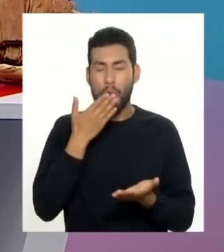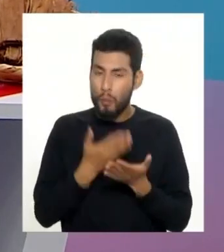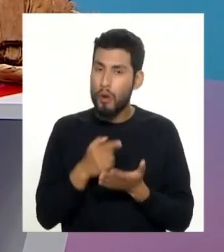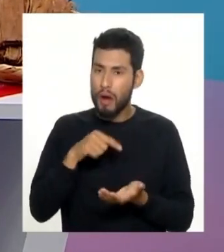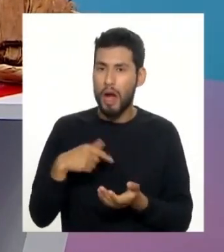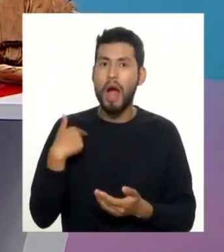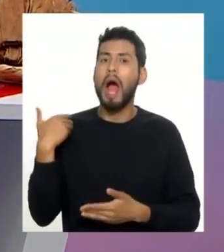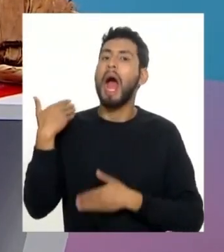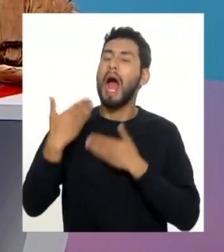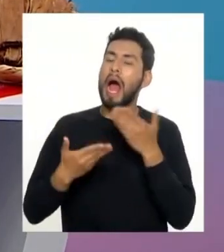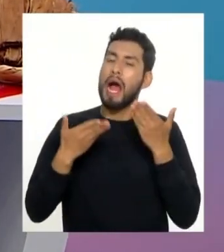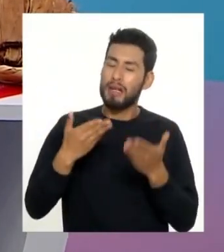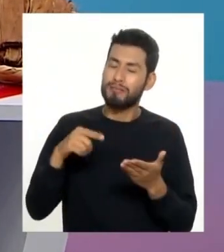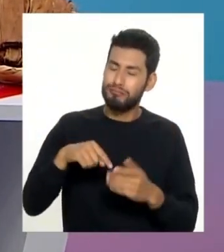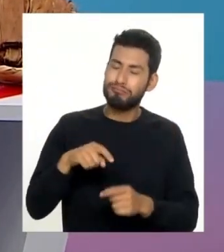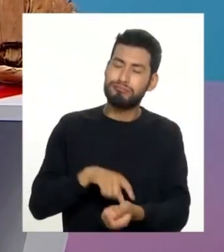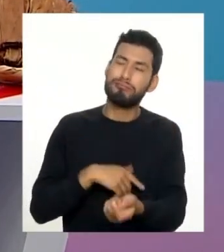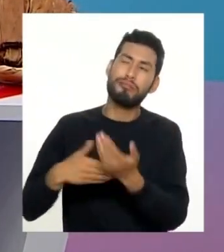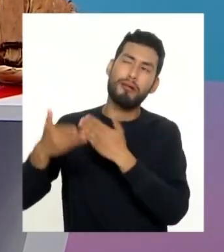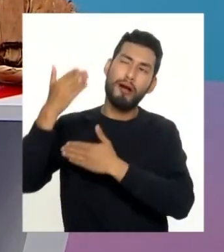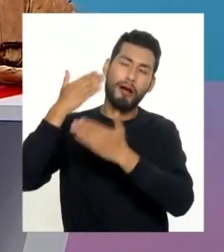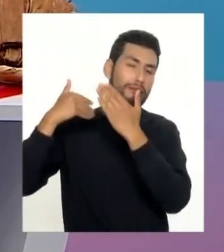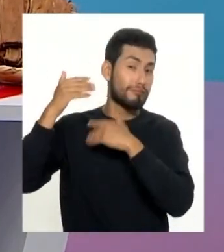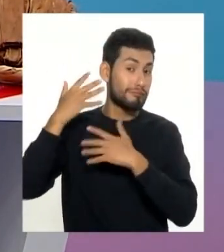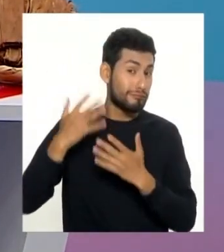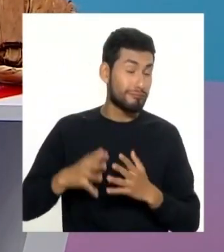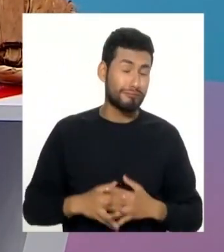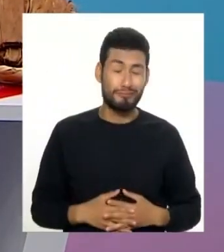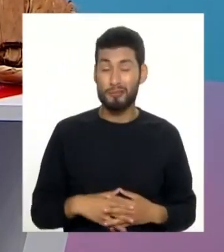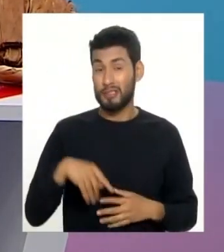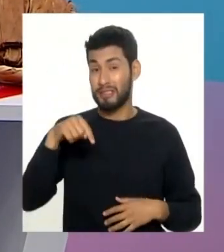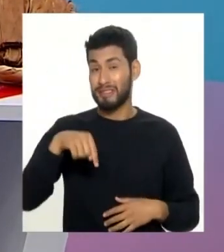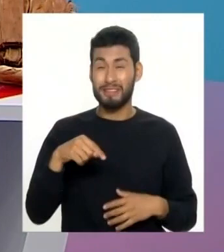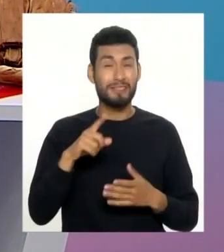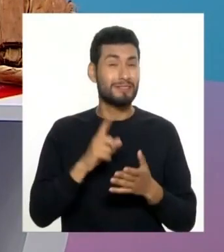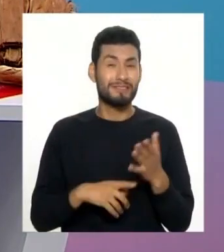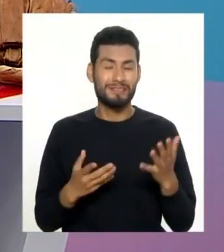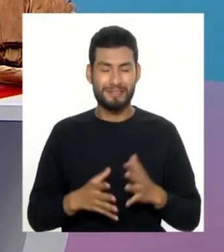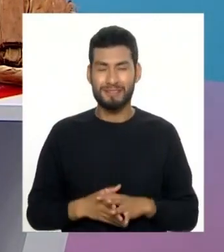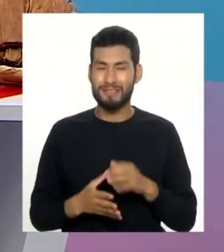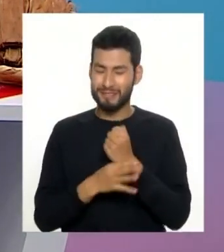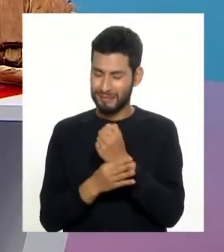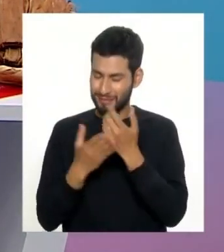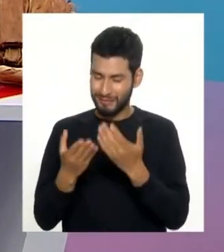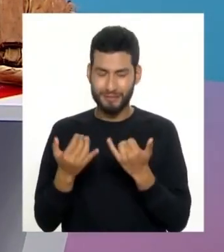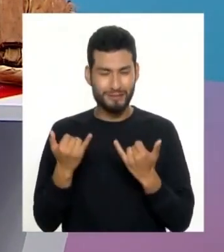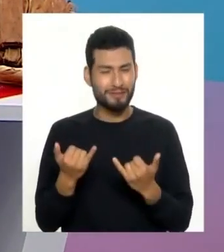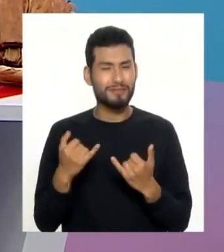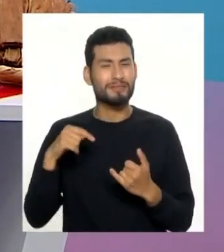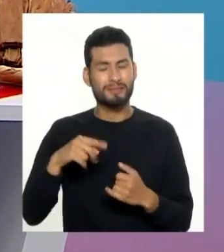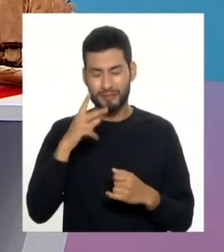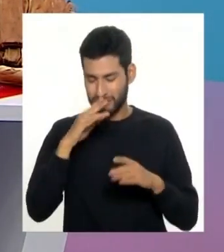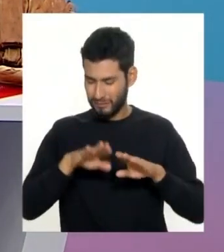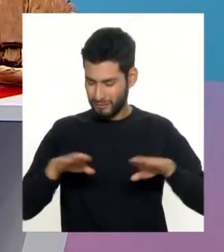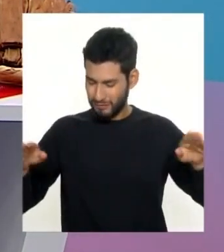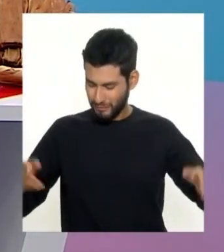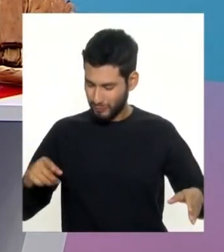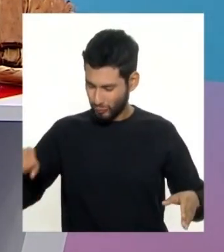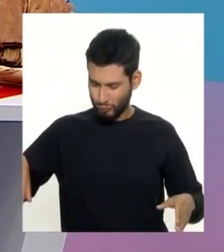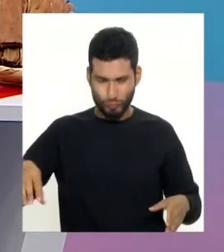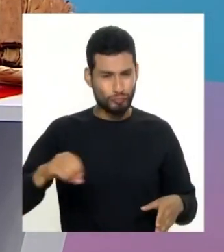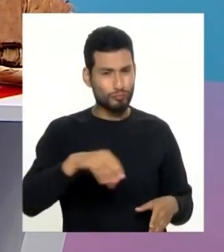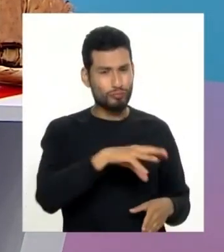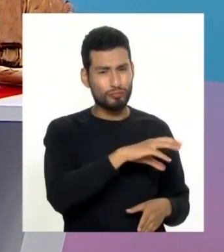nuestra herencia y de este legado ancestral. En esta oportunidad, doctor Alberto, Roxana, estamos en una mesa de plantas